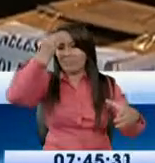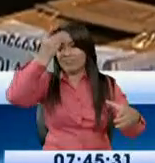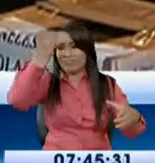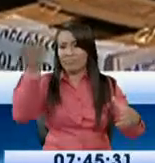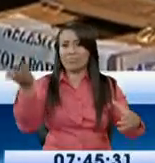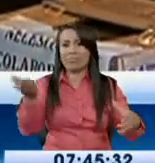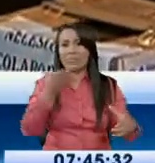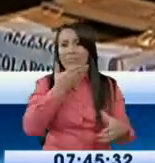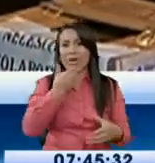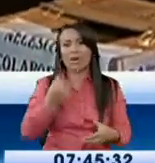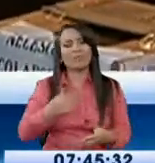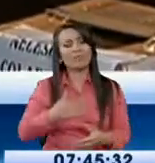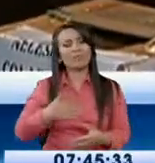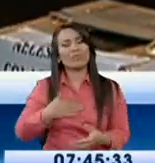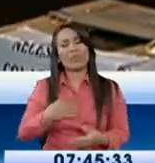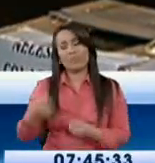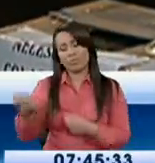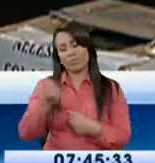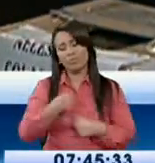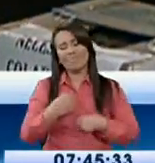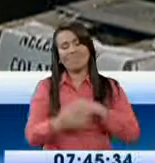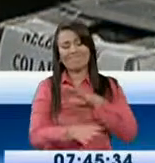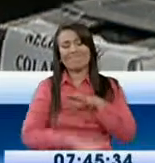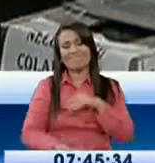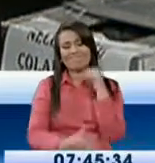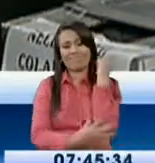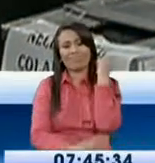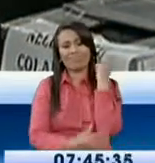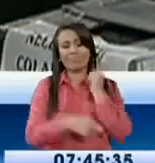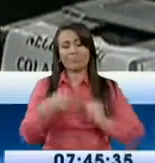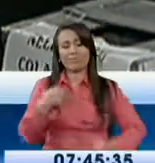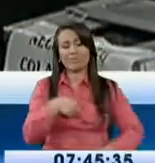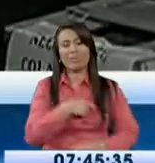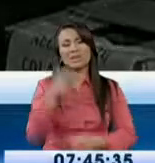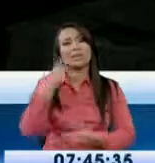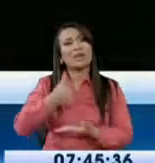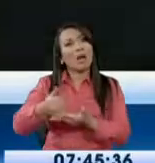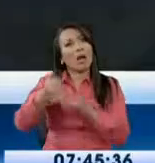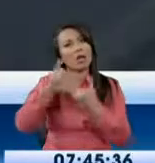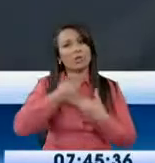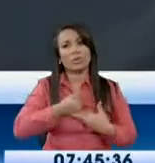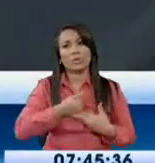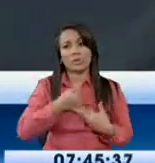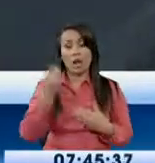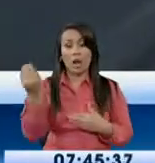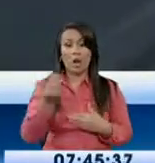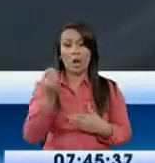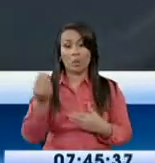la verdad, la familia somos bajo recursos, no tenemos la verdad cómo enterrarlo ni nada. El